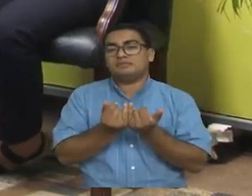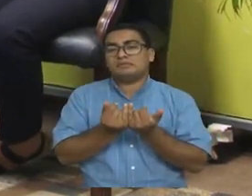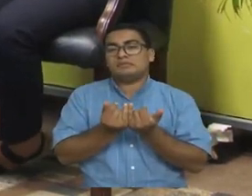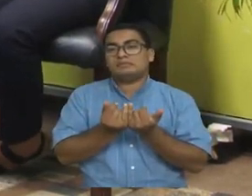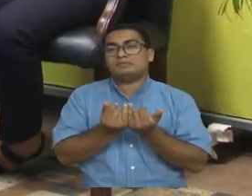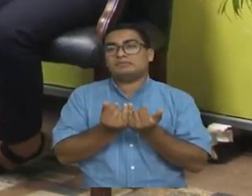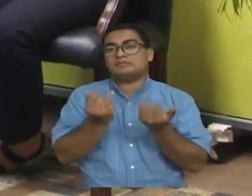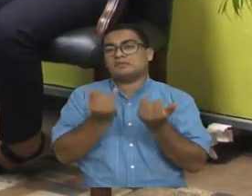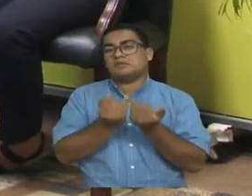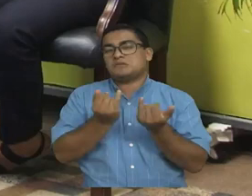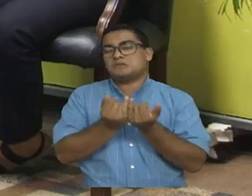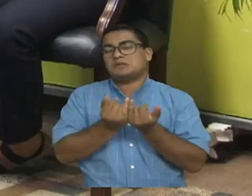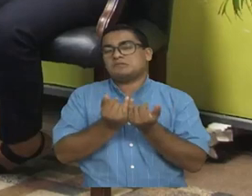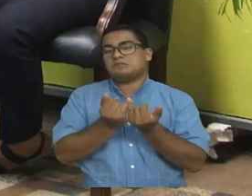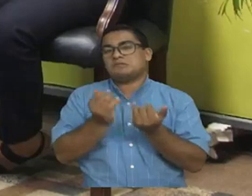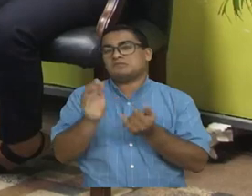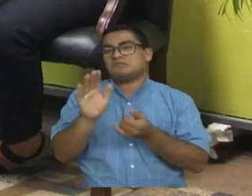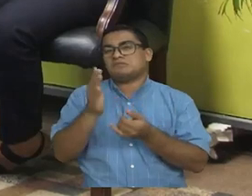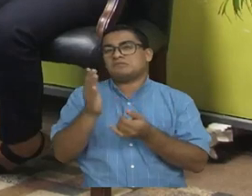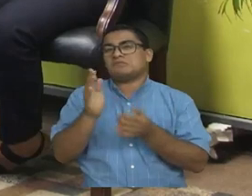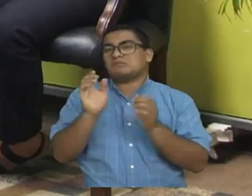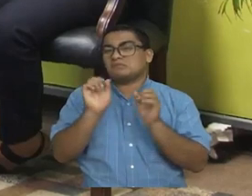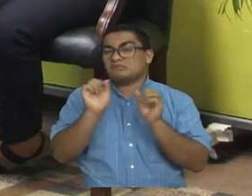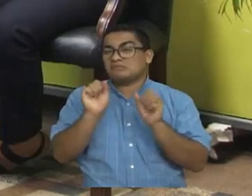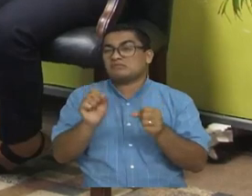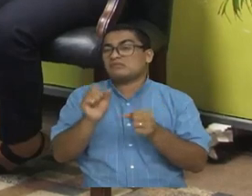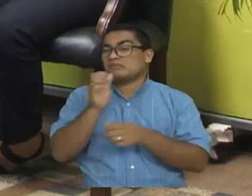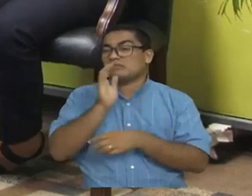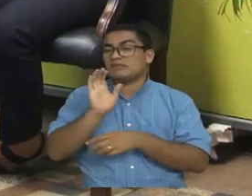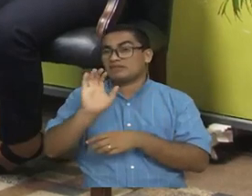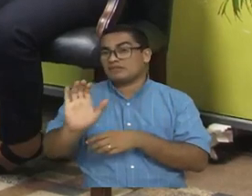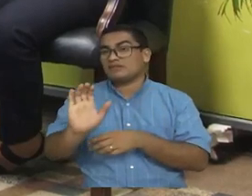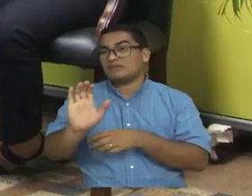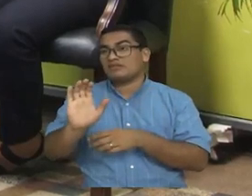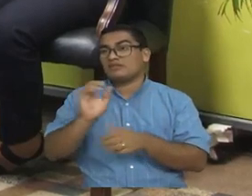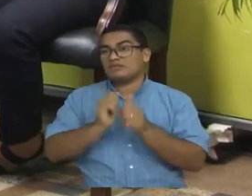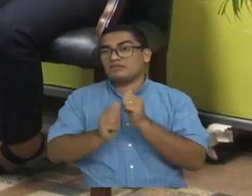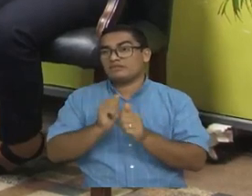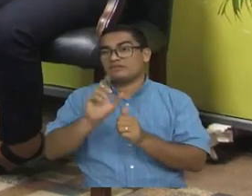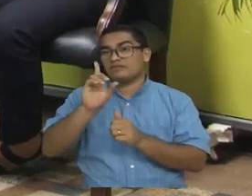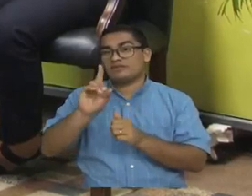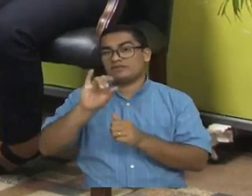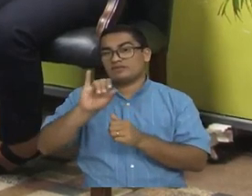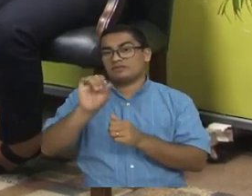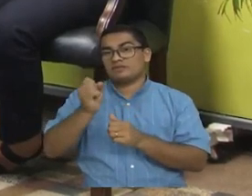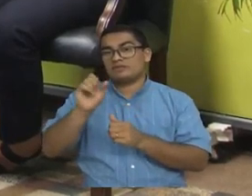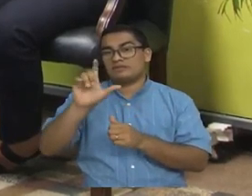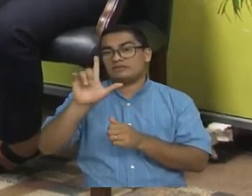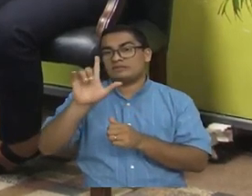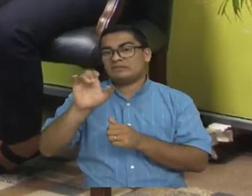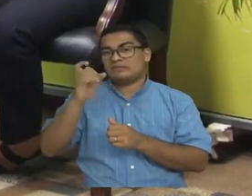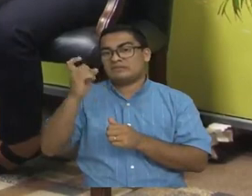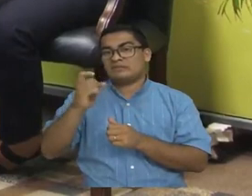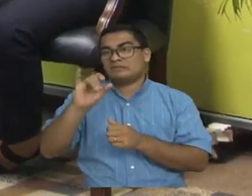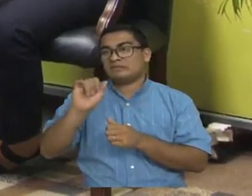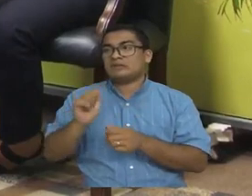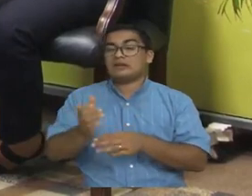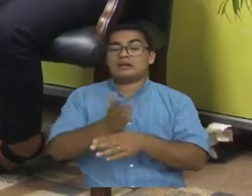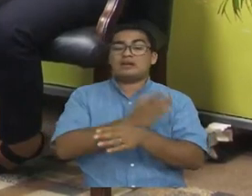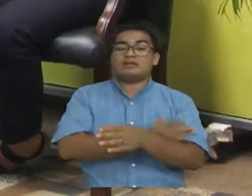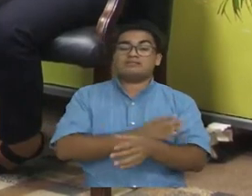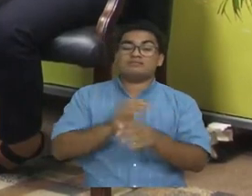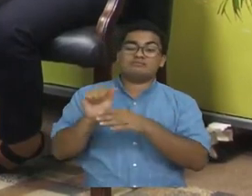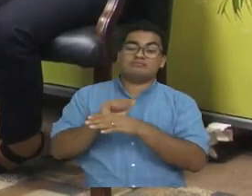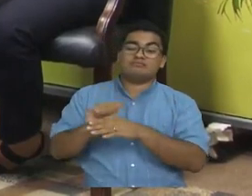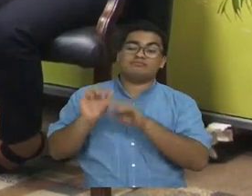como un estímulo para evitar que el niño llegue a la dislexia, hay que estimularlo desde muy temprano.